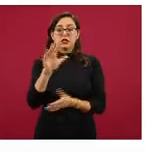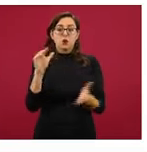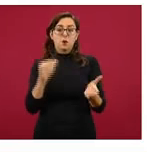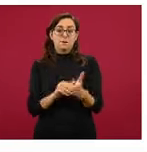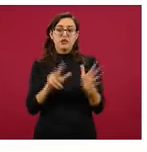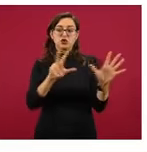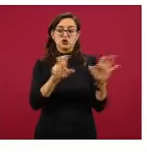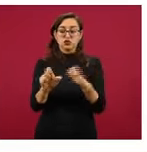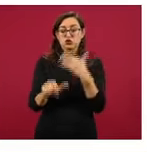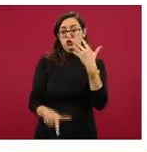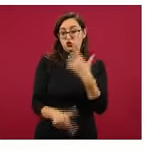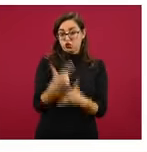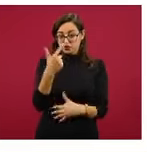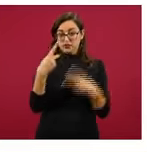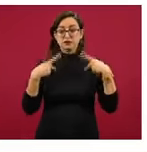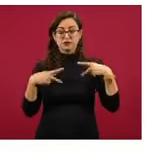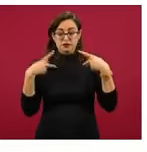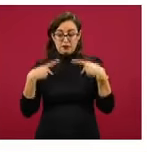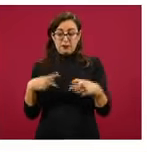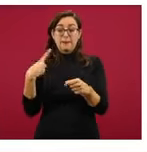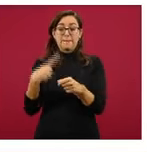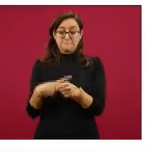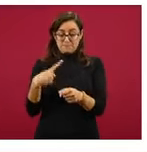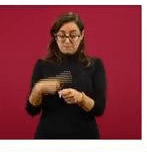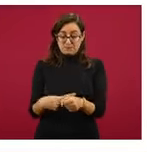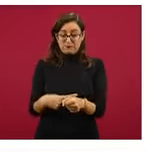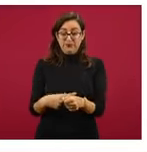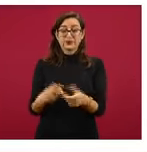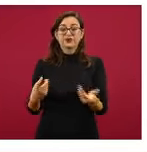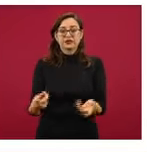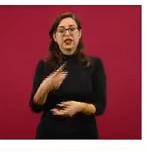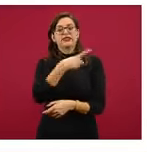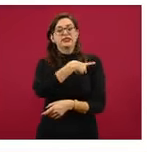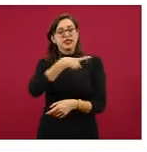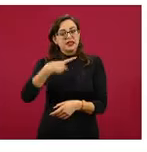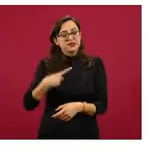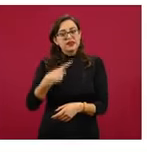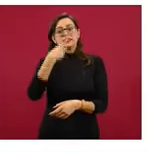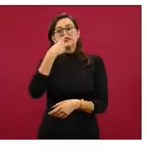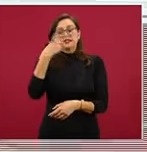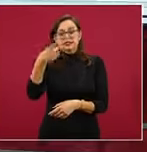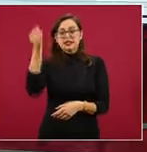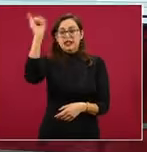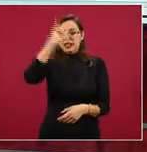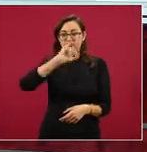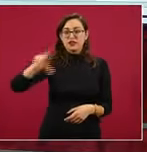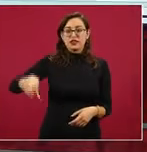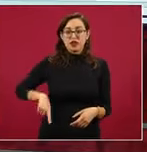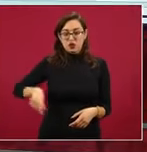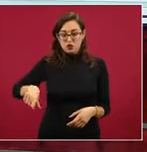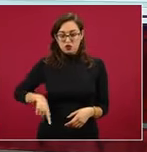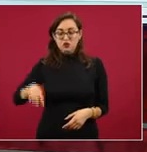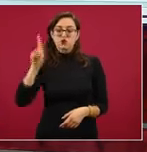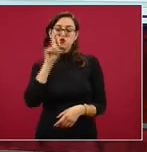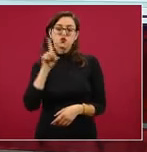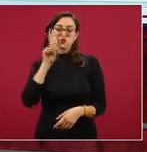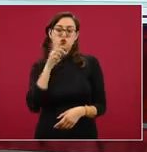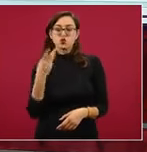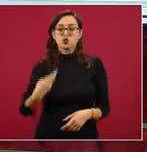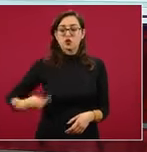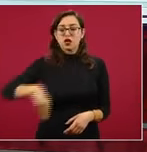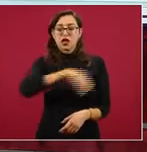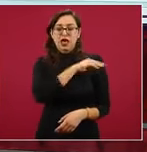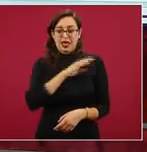5,812 casos. Importante mencionar lo que ya ha mencionado la jefa de gobierno, la doctora Claudia Sheinbaum,